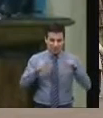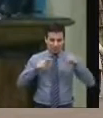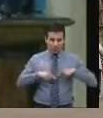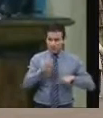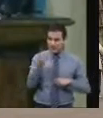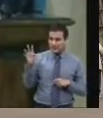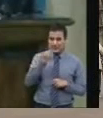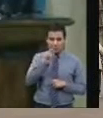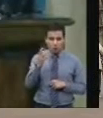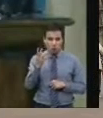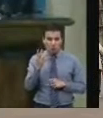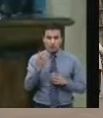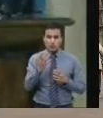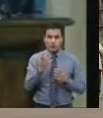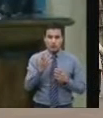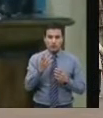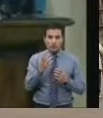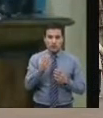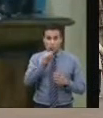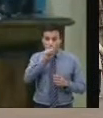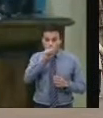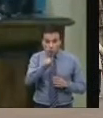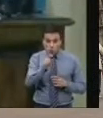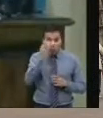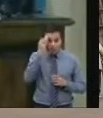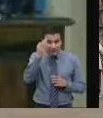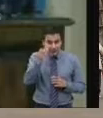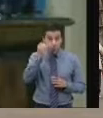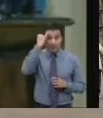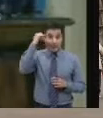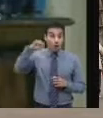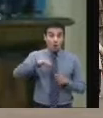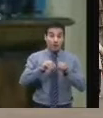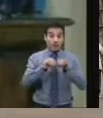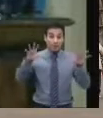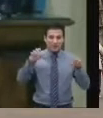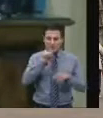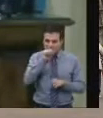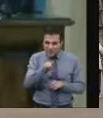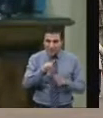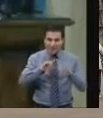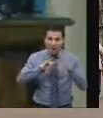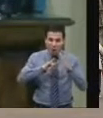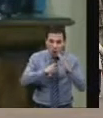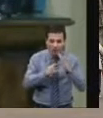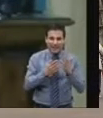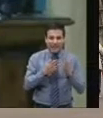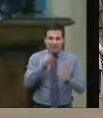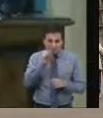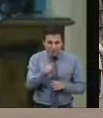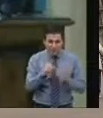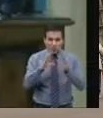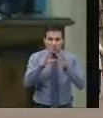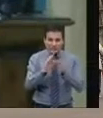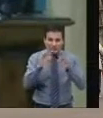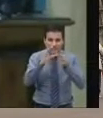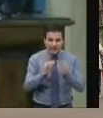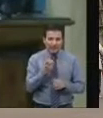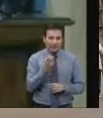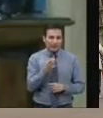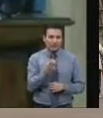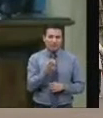104 personas con las mismas características, en el mismo rango horario, y todos arrobando la puerta del partido político